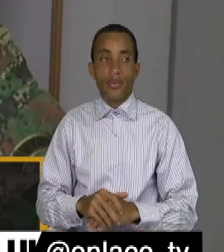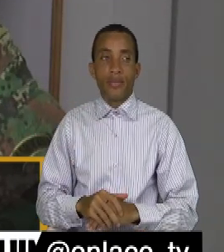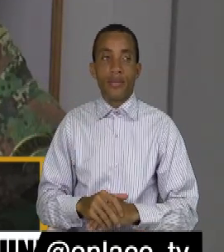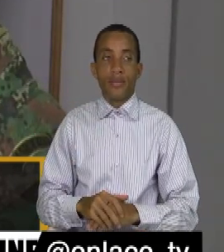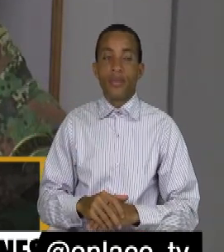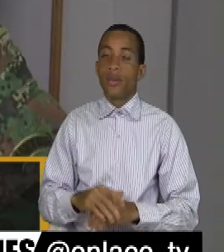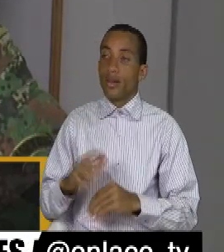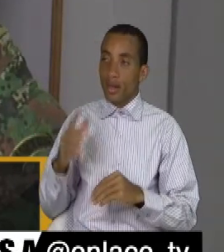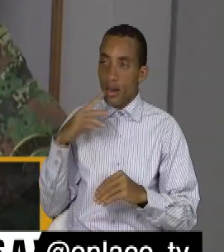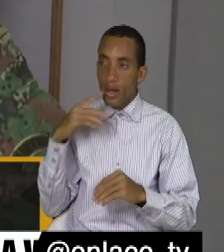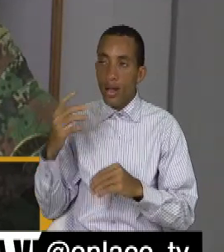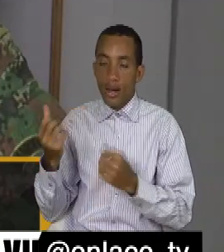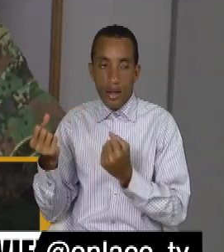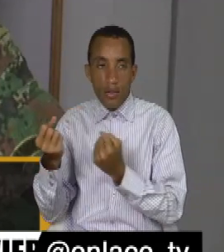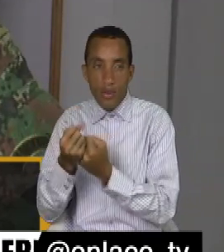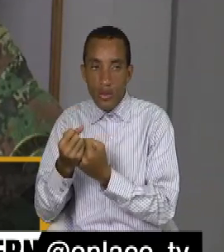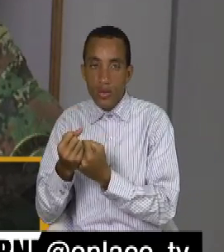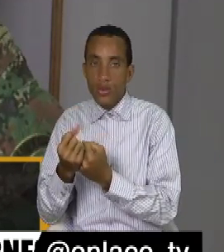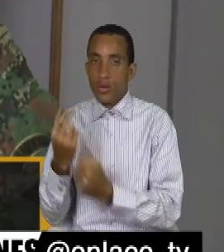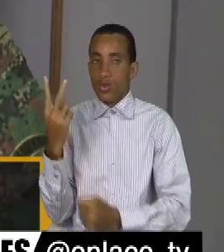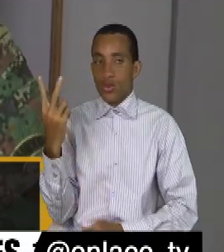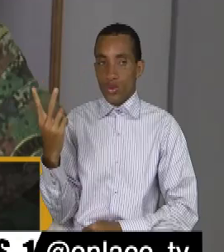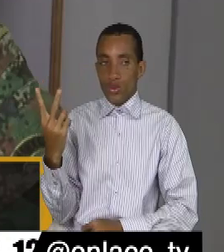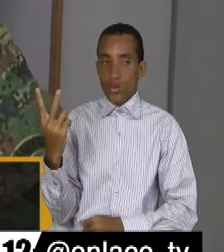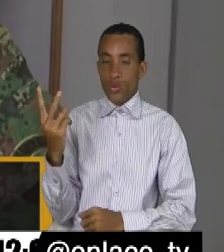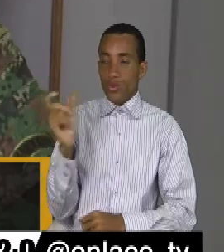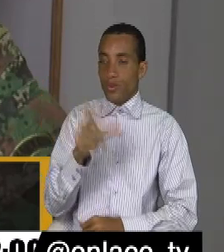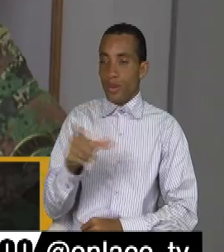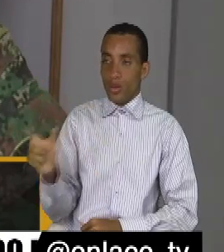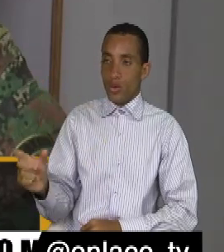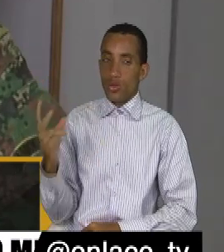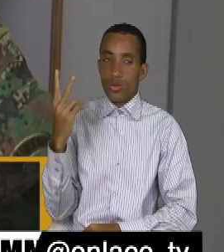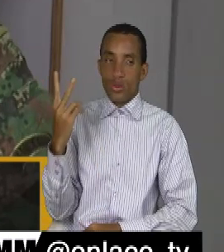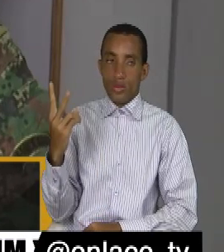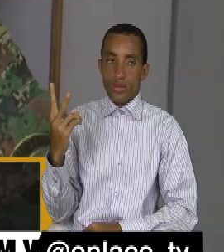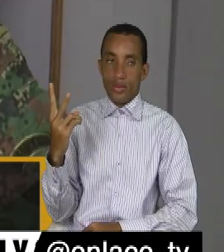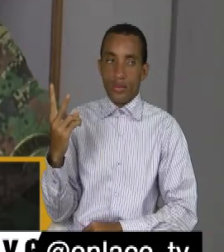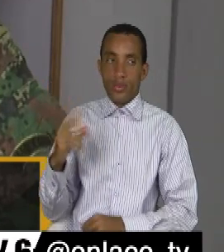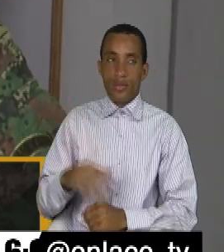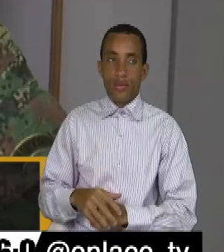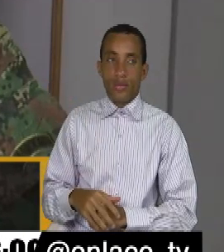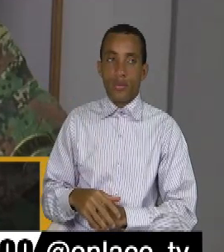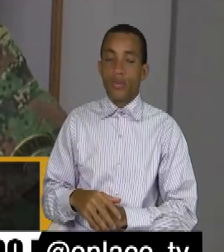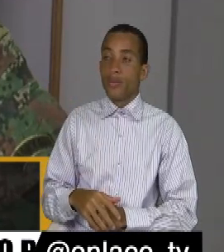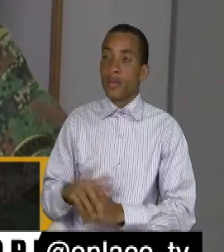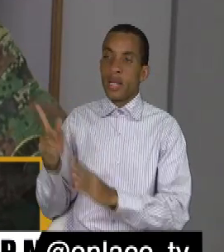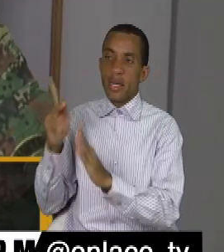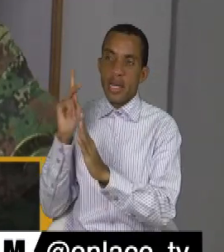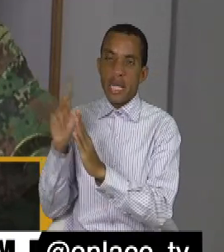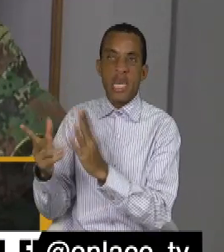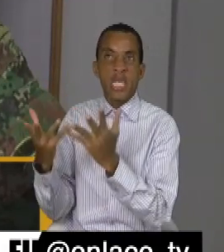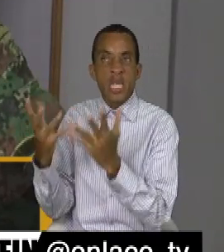nexos con estas 2 personas que atentaron con estos 2 auxiliares de la policía.